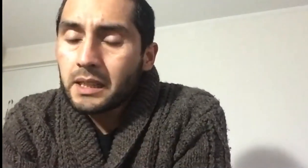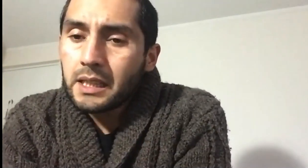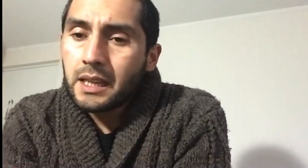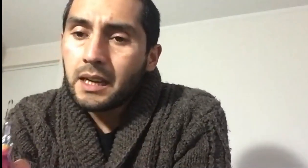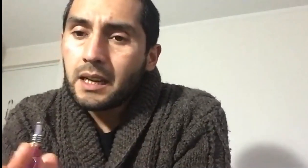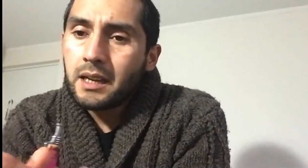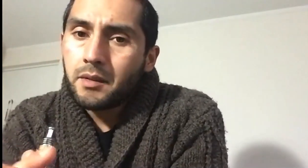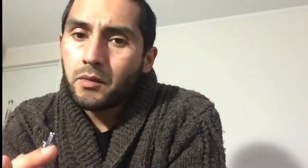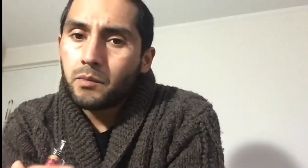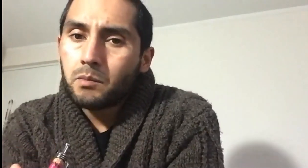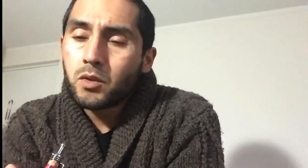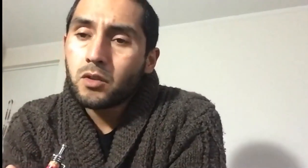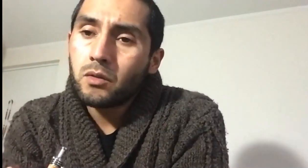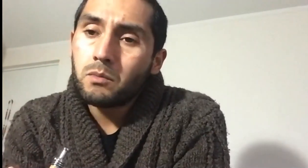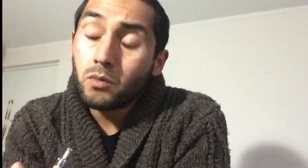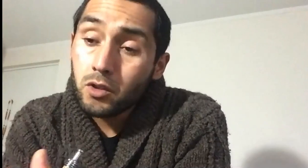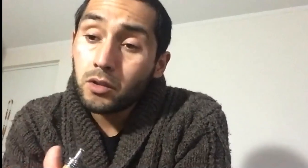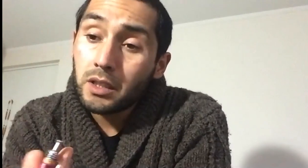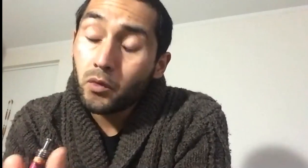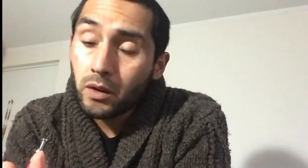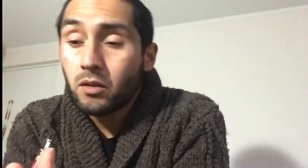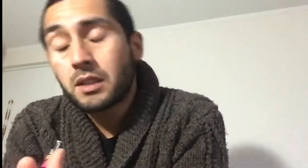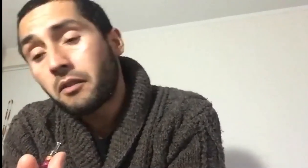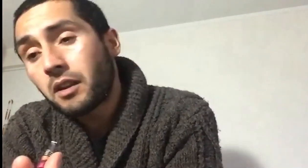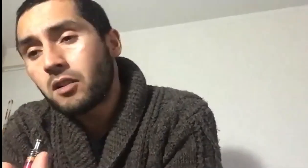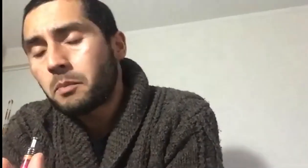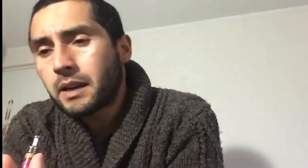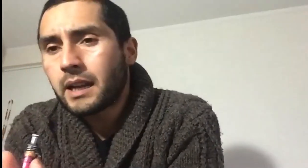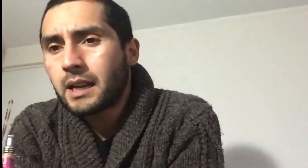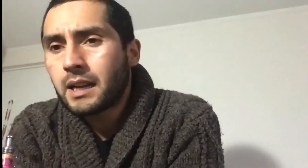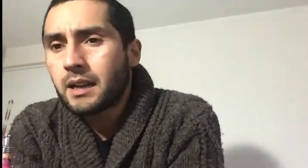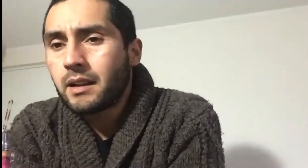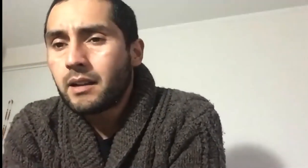eso plantea muchos y nuevos desafíos